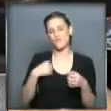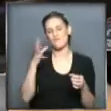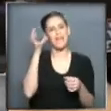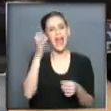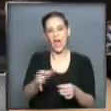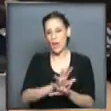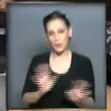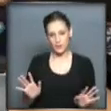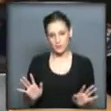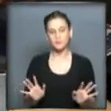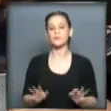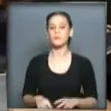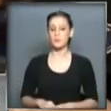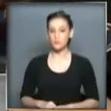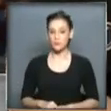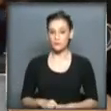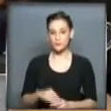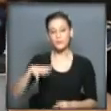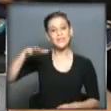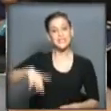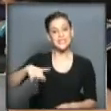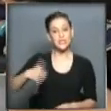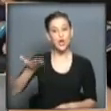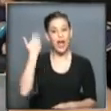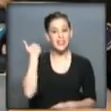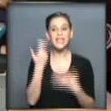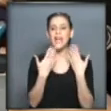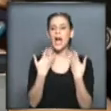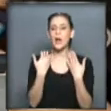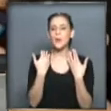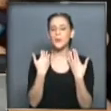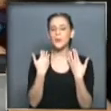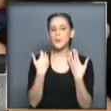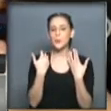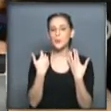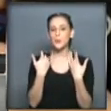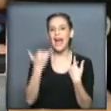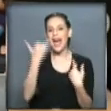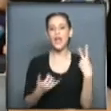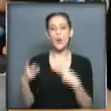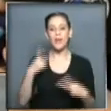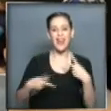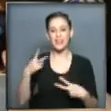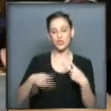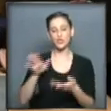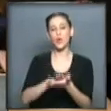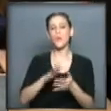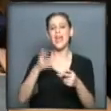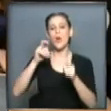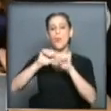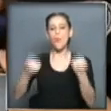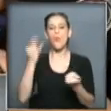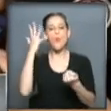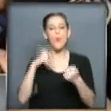grave. Uno de ellos es el chico que había comentado antes, que fue operado de una fractura